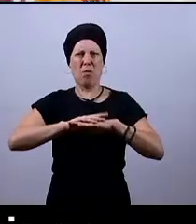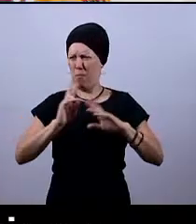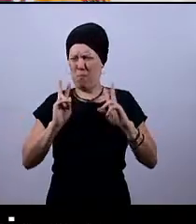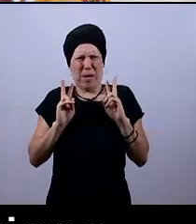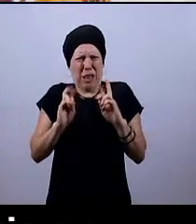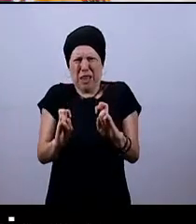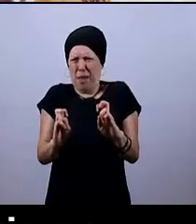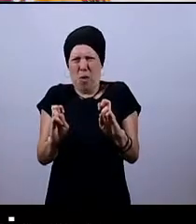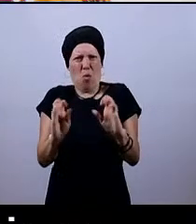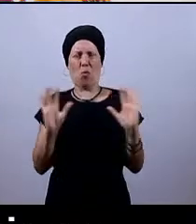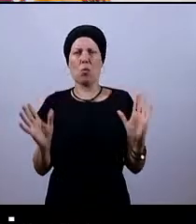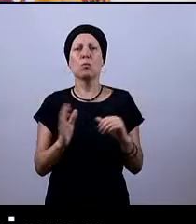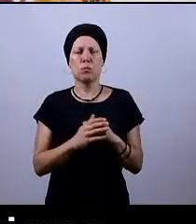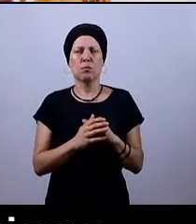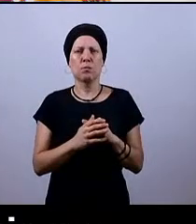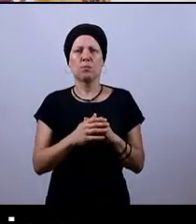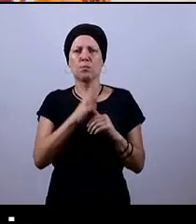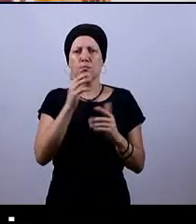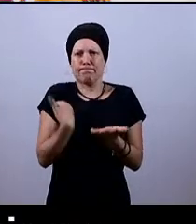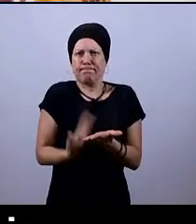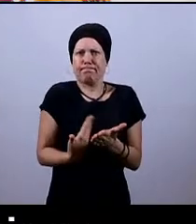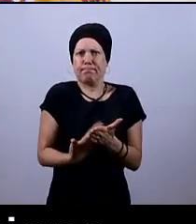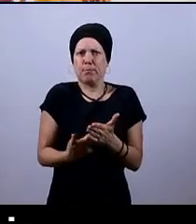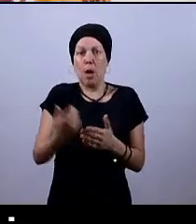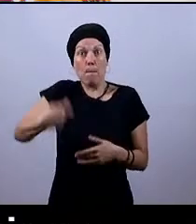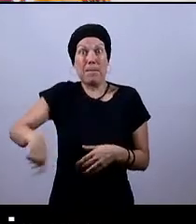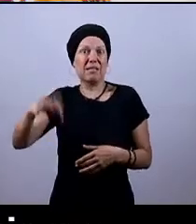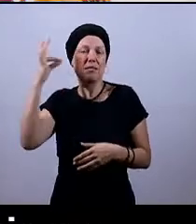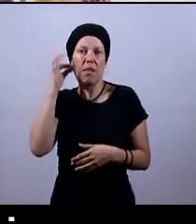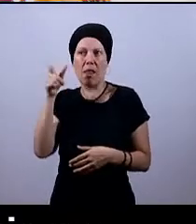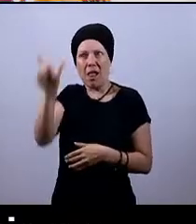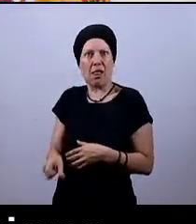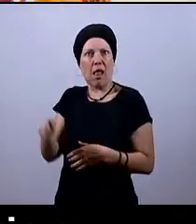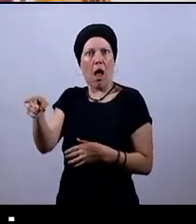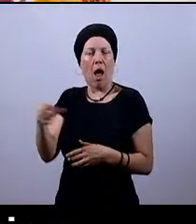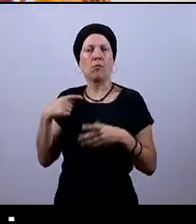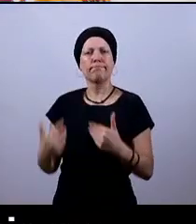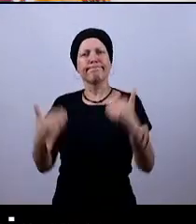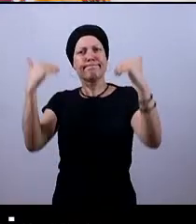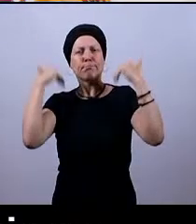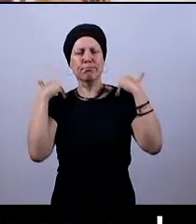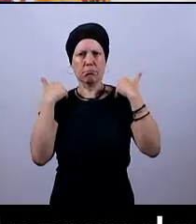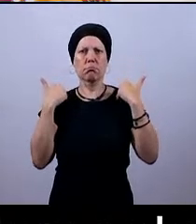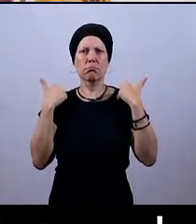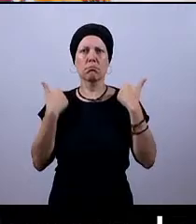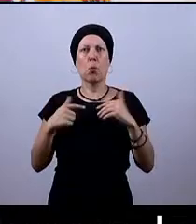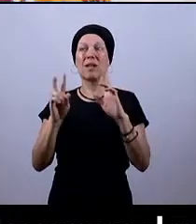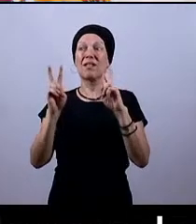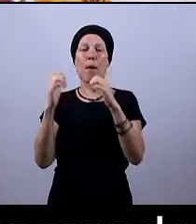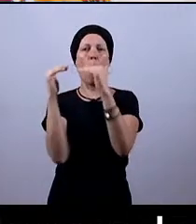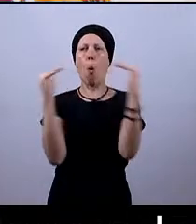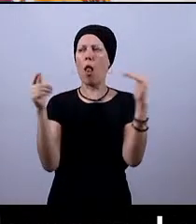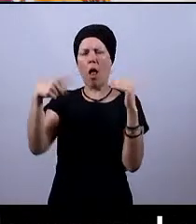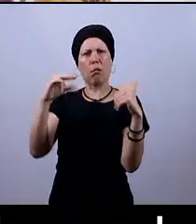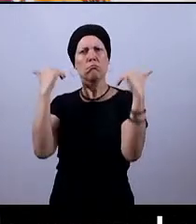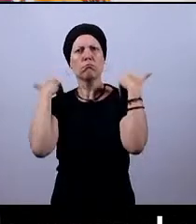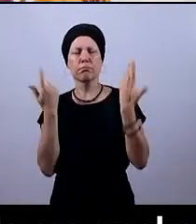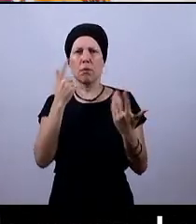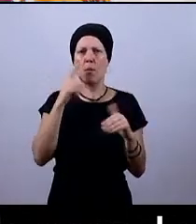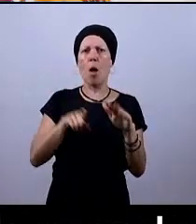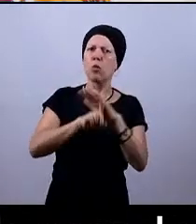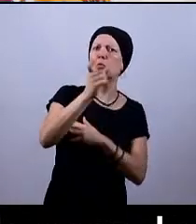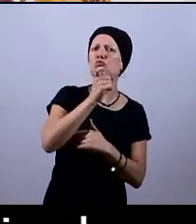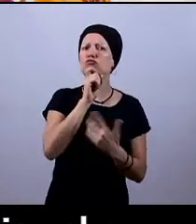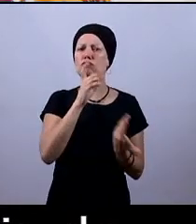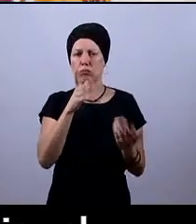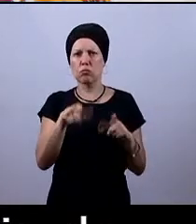momento, escenificado, plasmado en que la propia presidenta asume las competencias en materia de igualdad, en cómo vamos avanzando